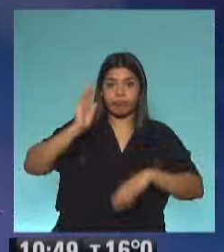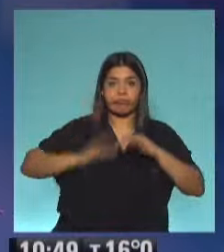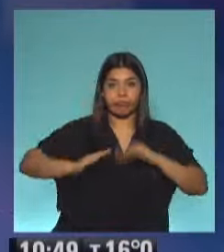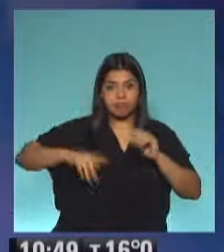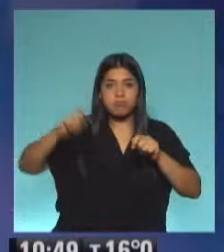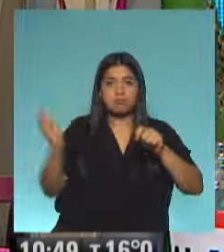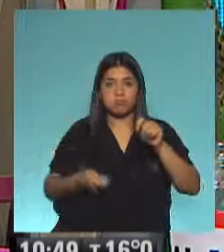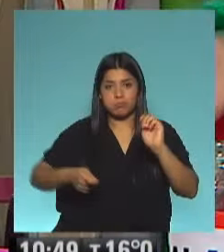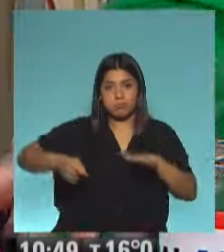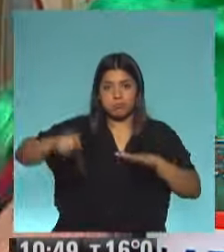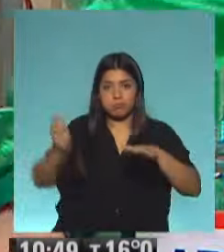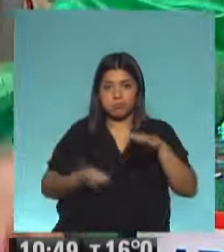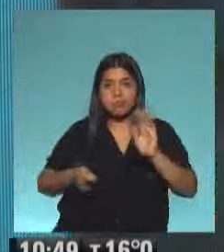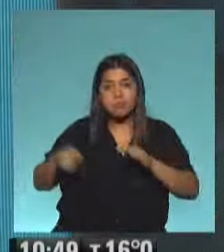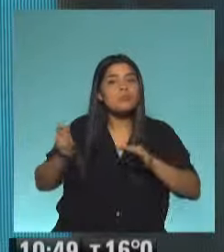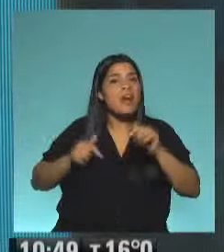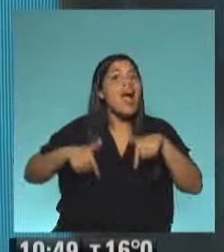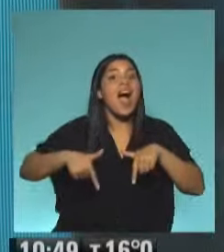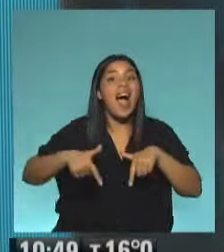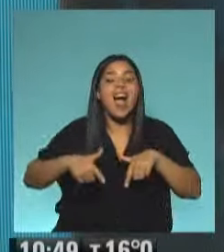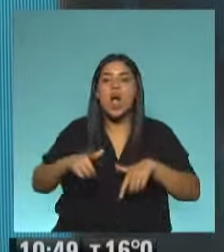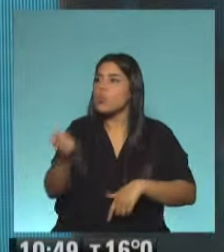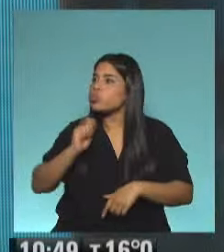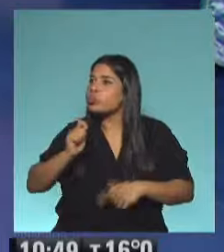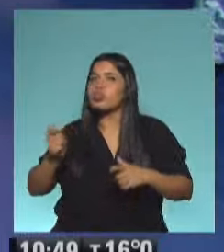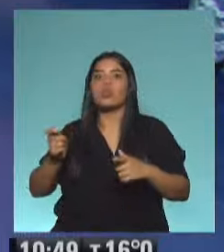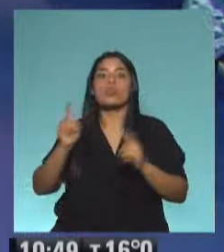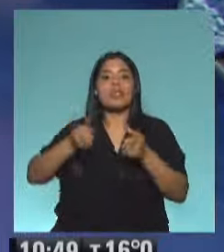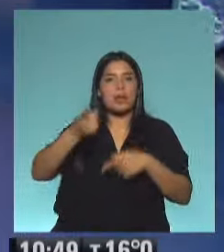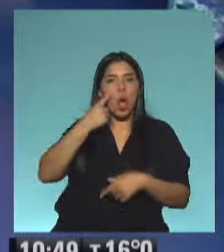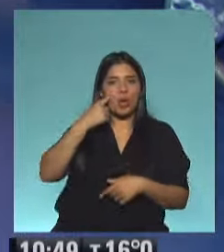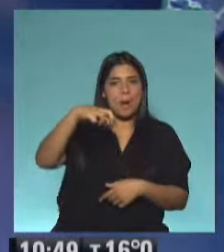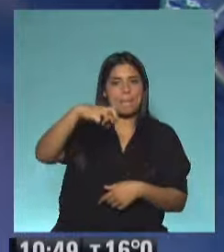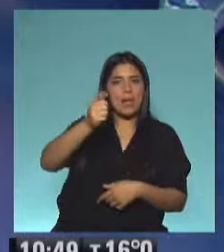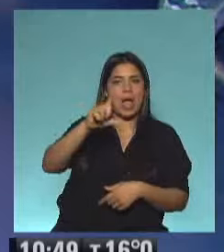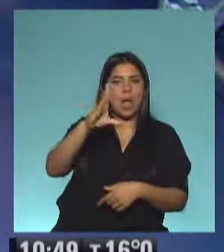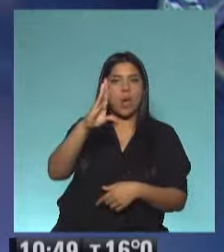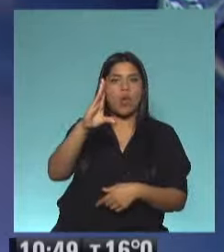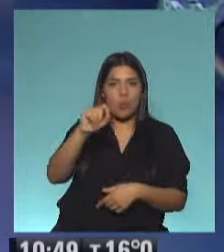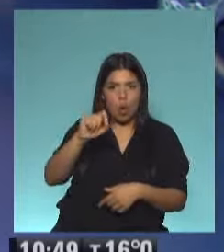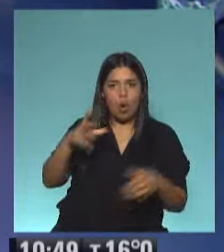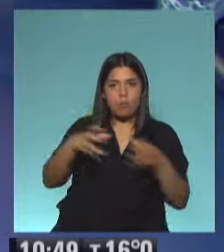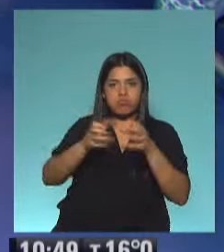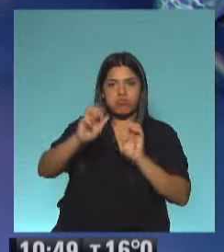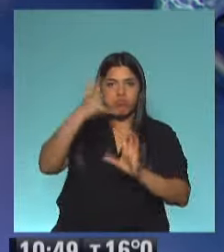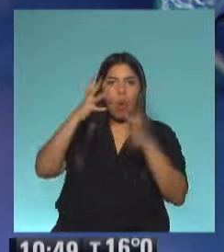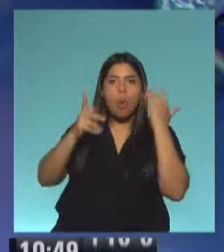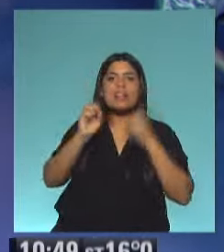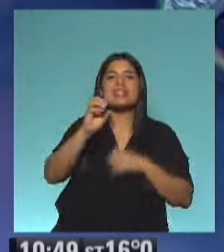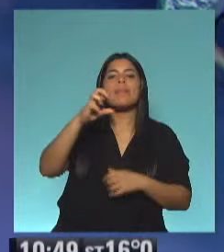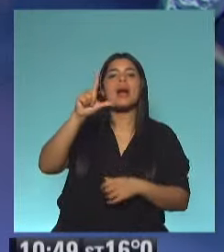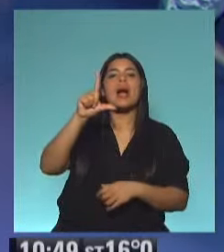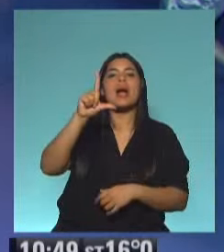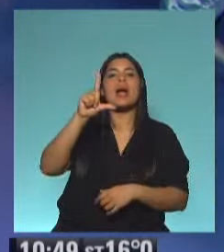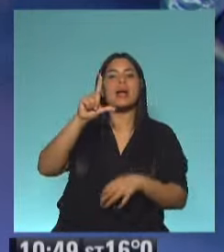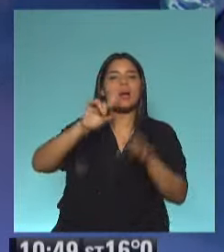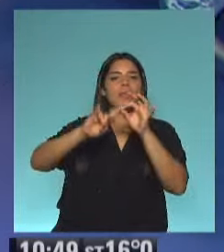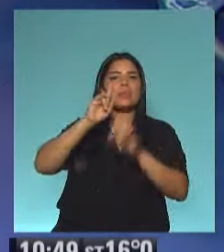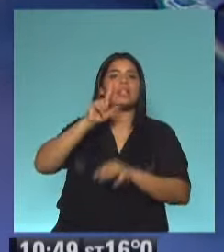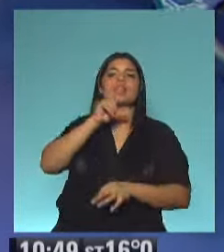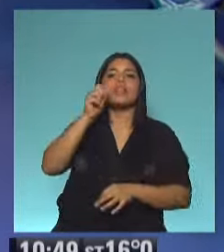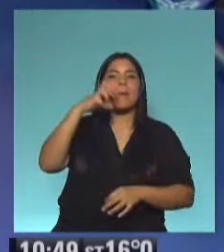Y conocimos la murga, conocimos a Pablo del Esquitapenas, que le volvemos a agradecer su participación para ayudar a los